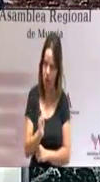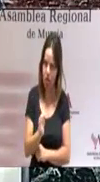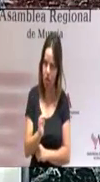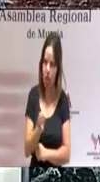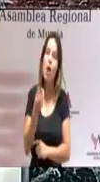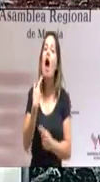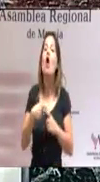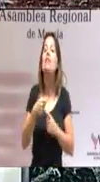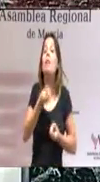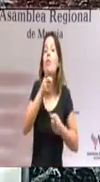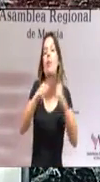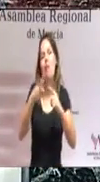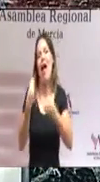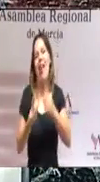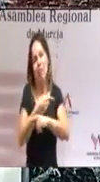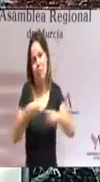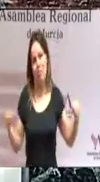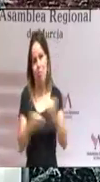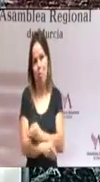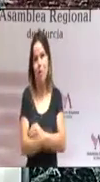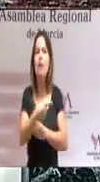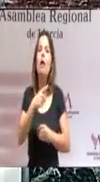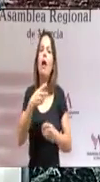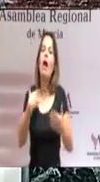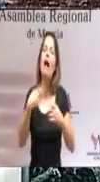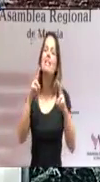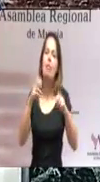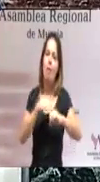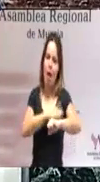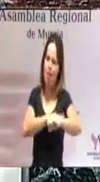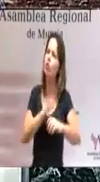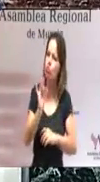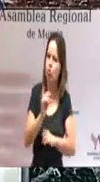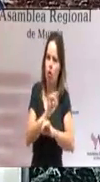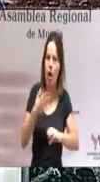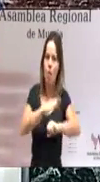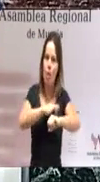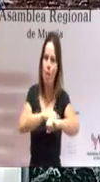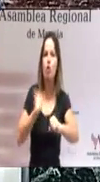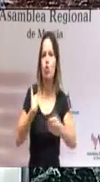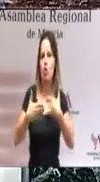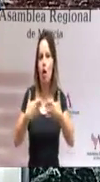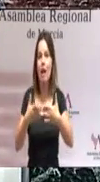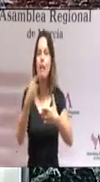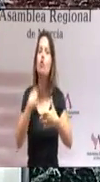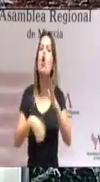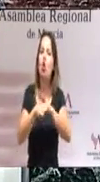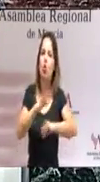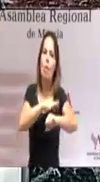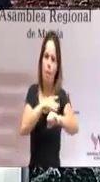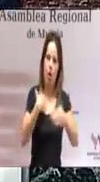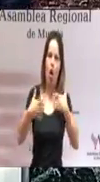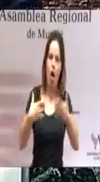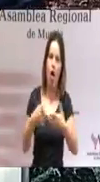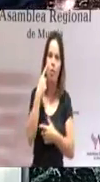cosa es predicar y otra dar trigo. Y voy a hablar del Mar Menor, claro que voy a hablar del Mar Menor. Voy a hablar del Mar Menor y voy a seguir hablando del Mar Menor.